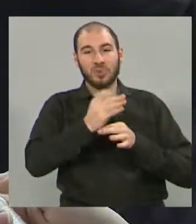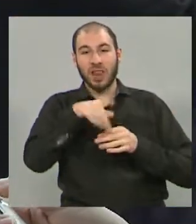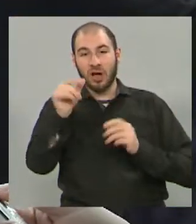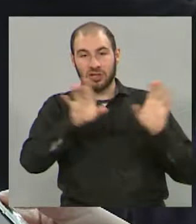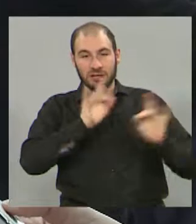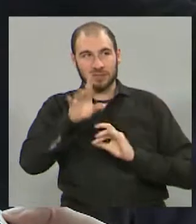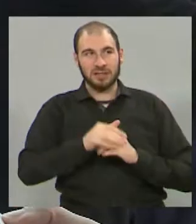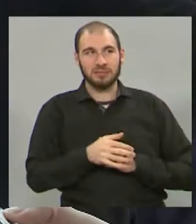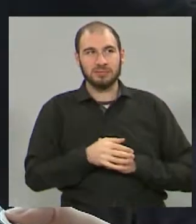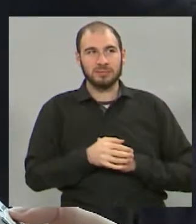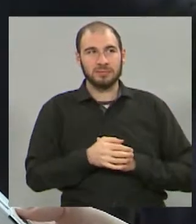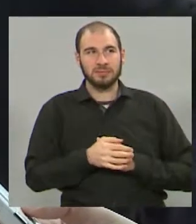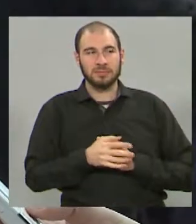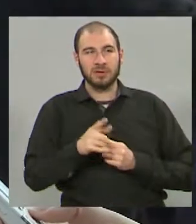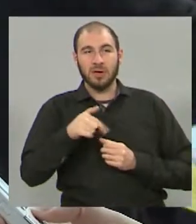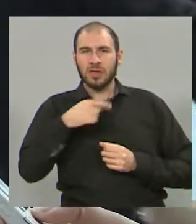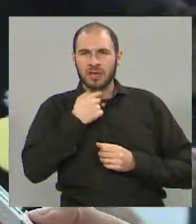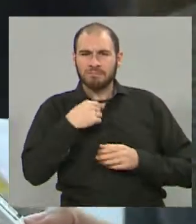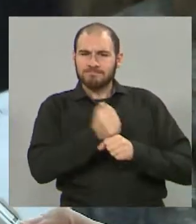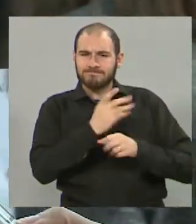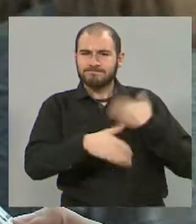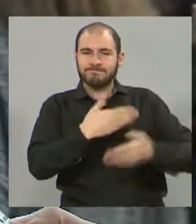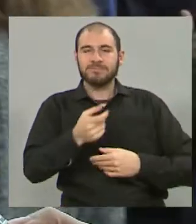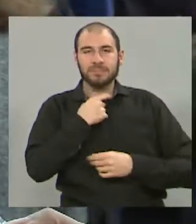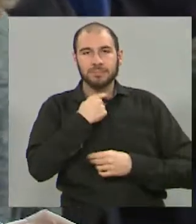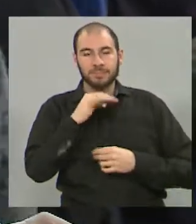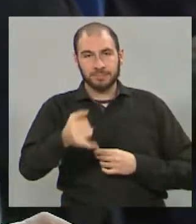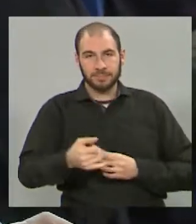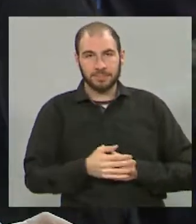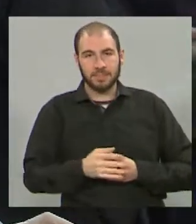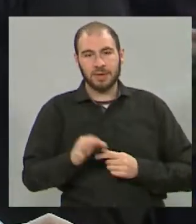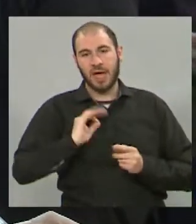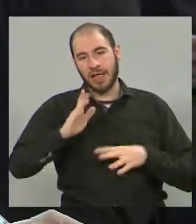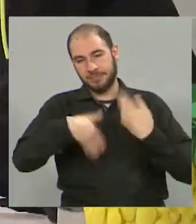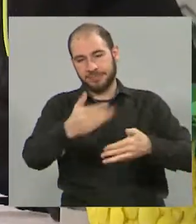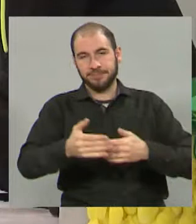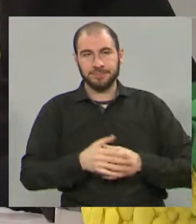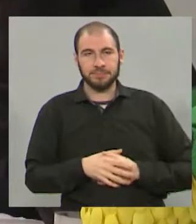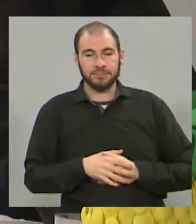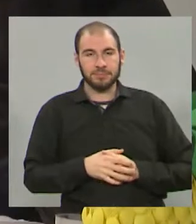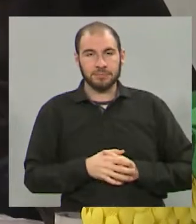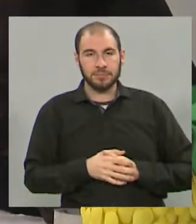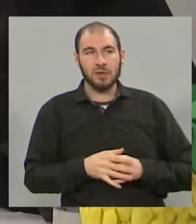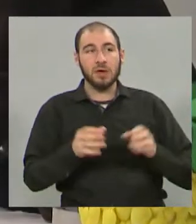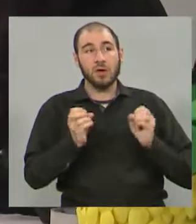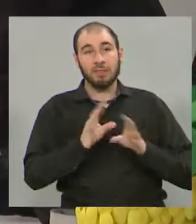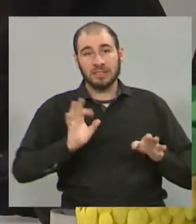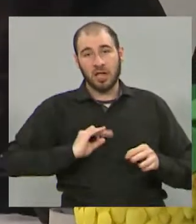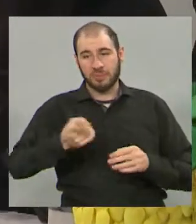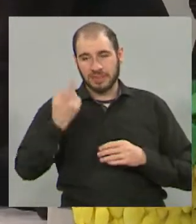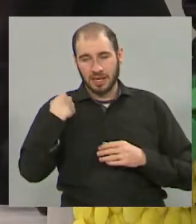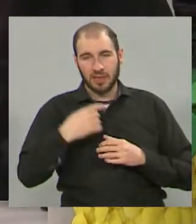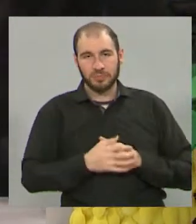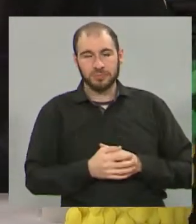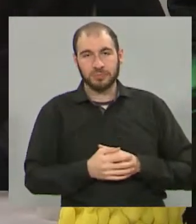y por supuesto que si queremos seguir trabajando en esto en los años subsiguientes comenzamos el año pasado